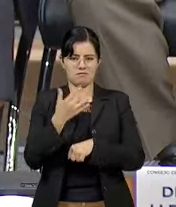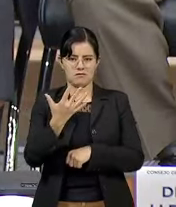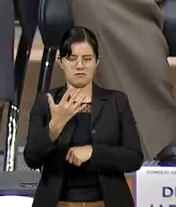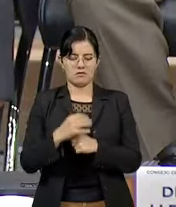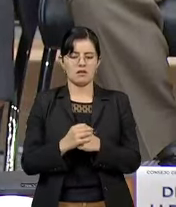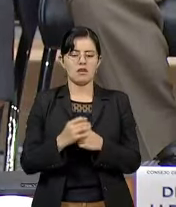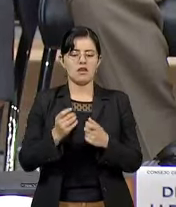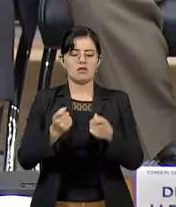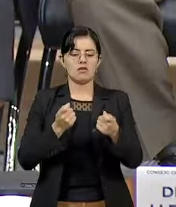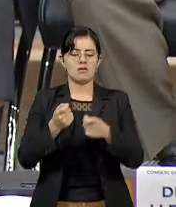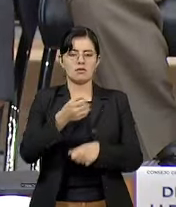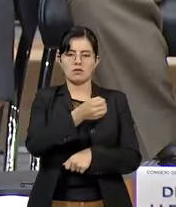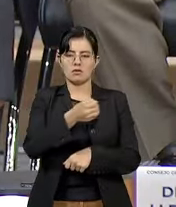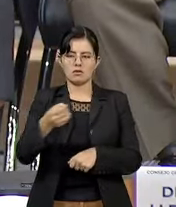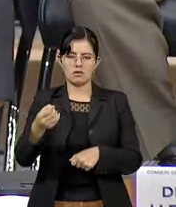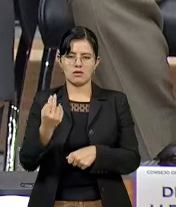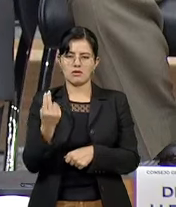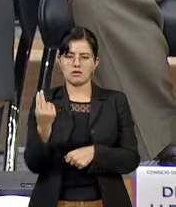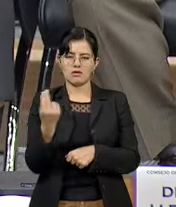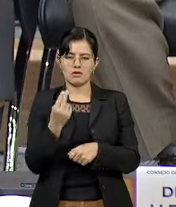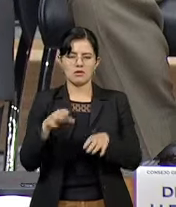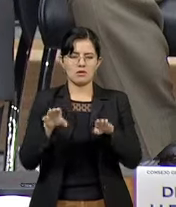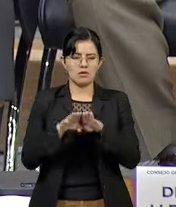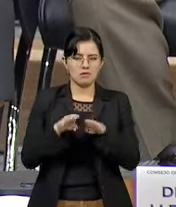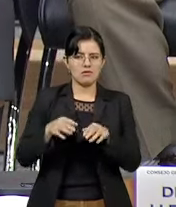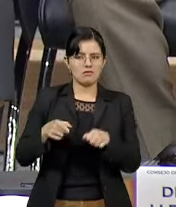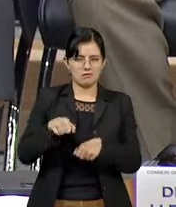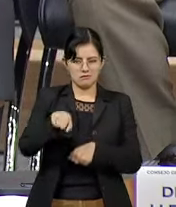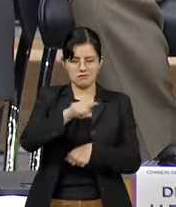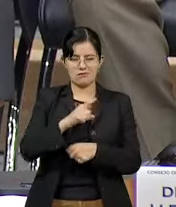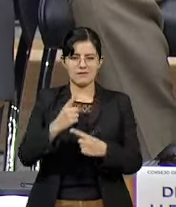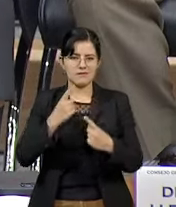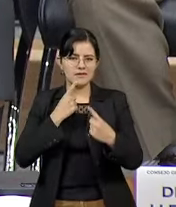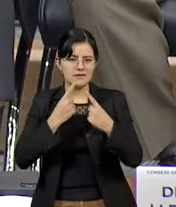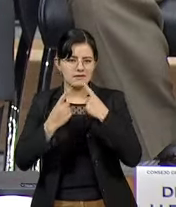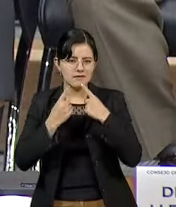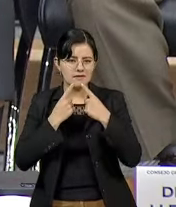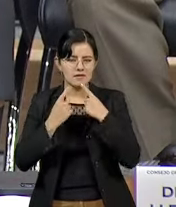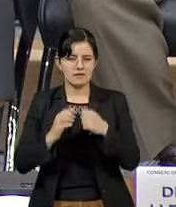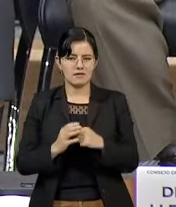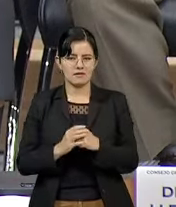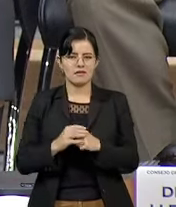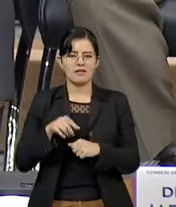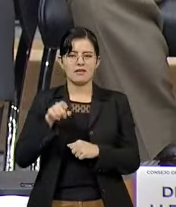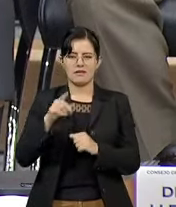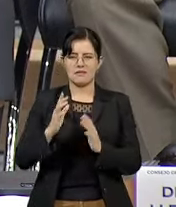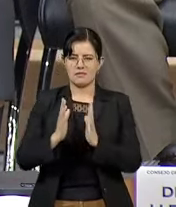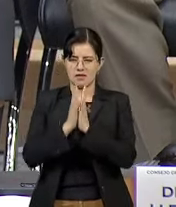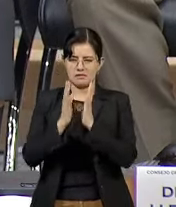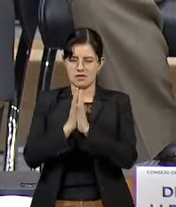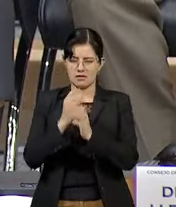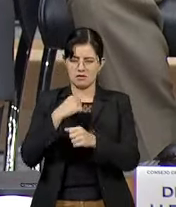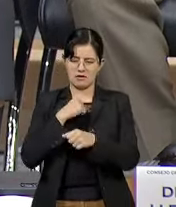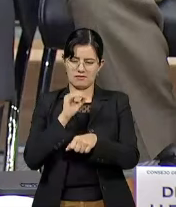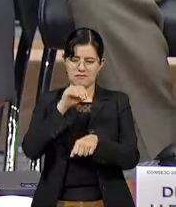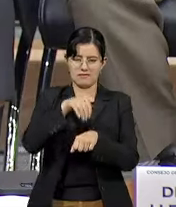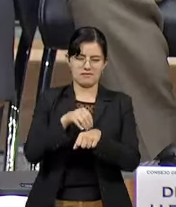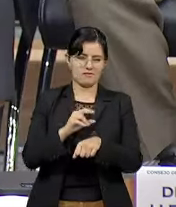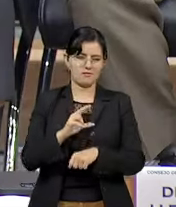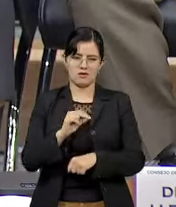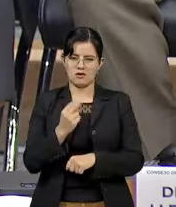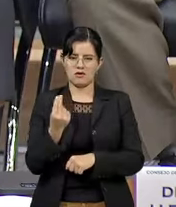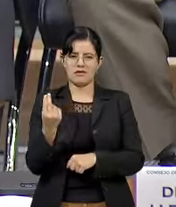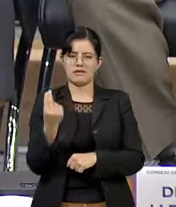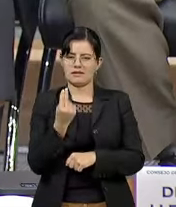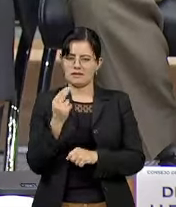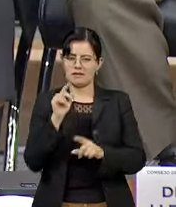actuar en todo momento como facilitadora del debate y no como una persona participante más deberá propiciar que el ejercicio